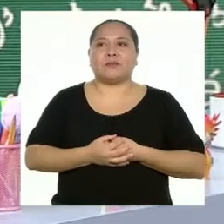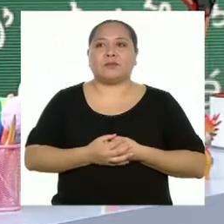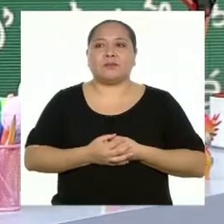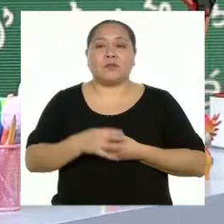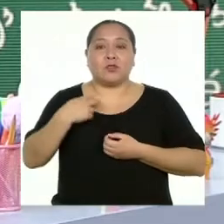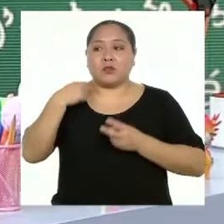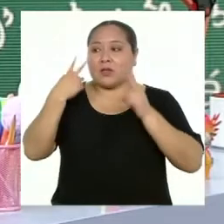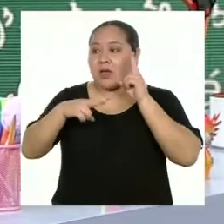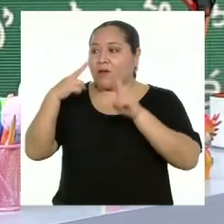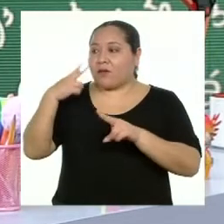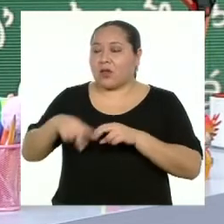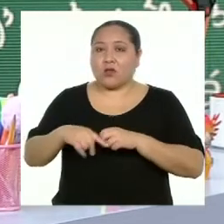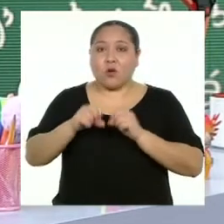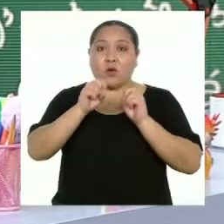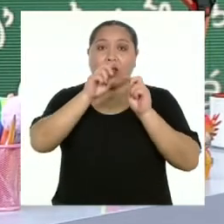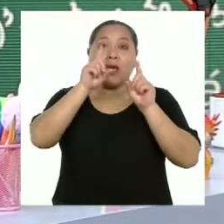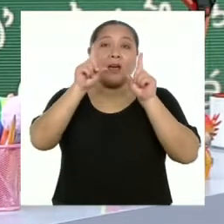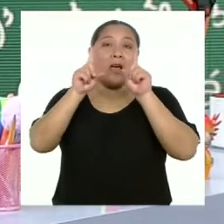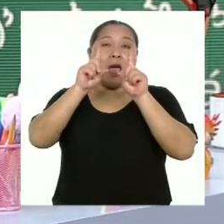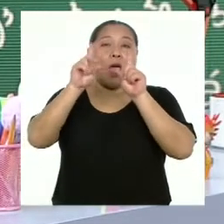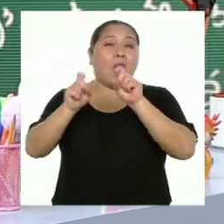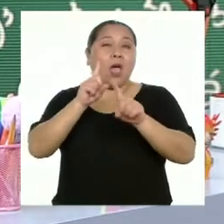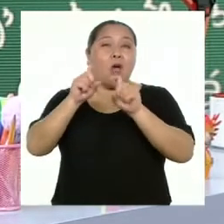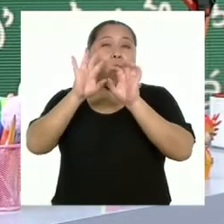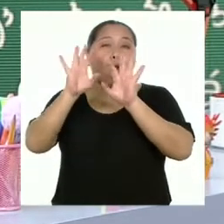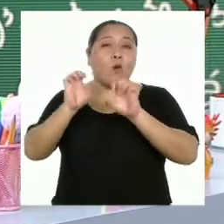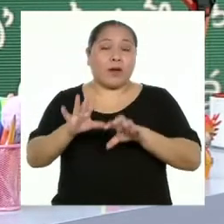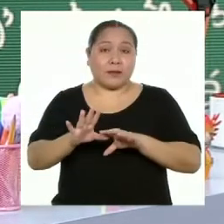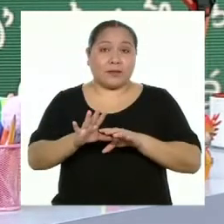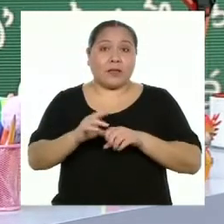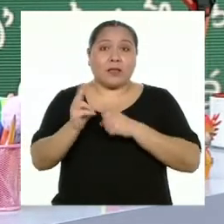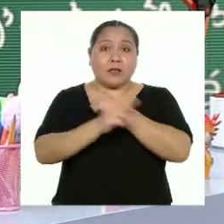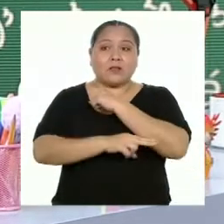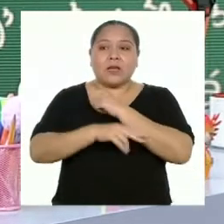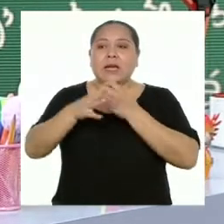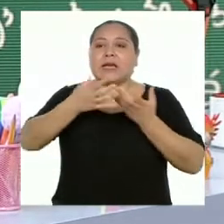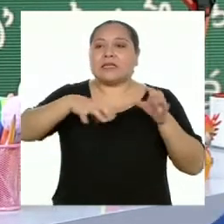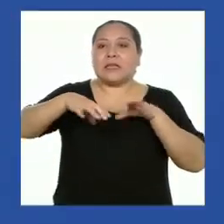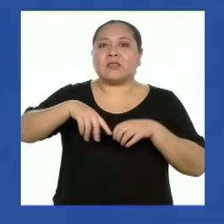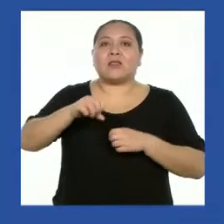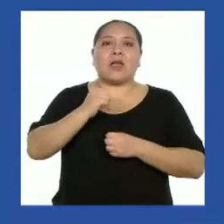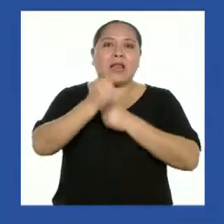Estuve revisando una encuesta nacional que se hizo en el año 2016.